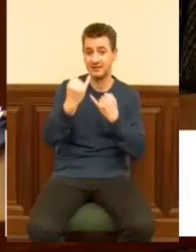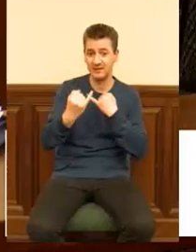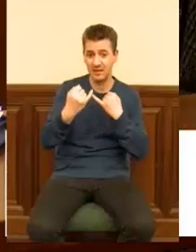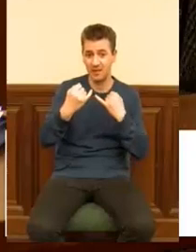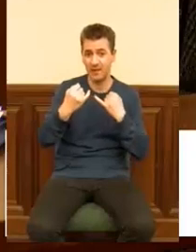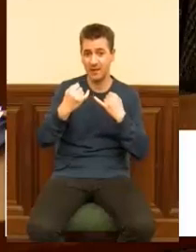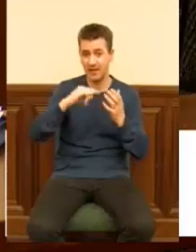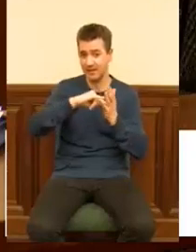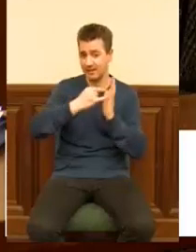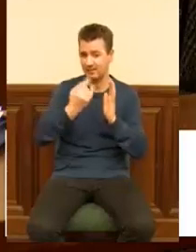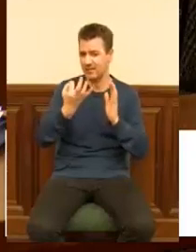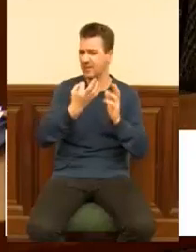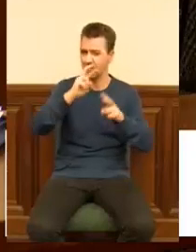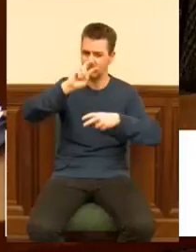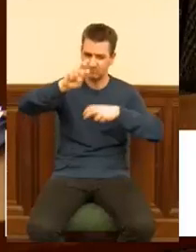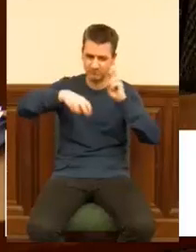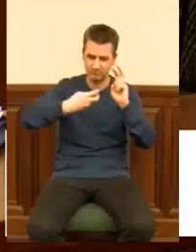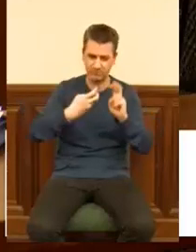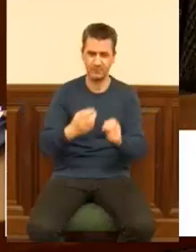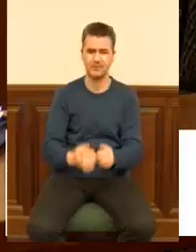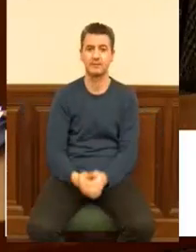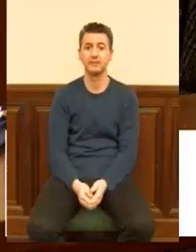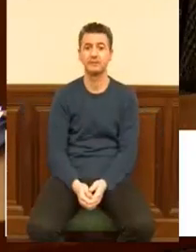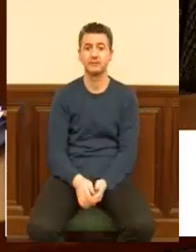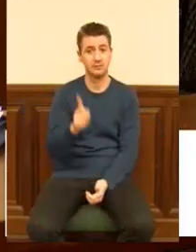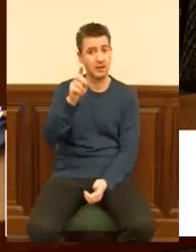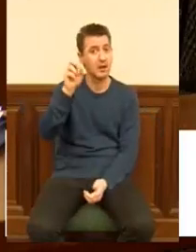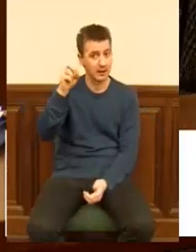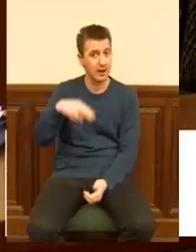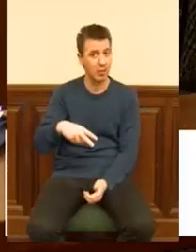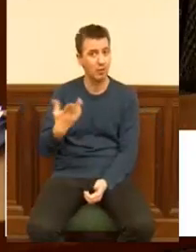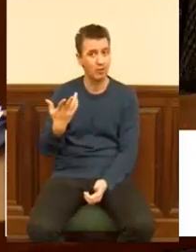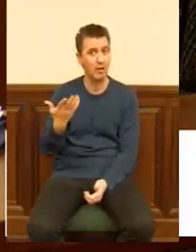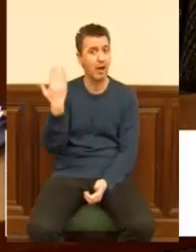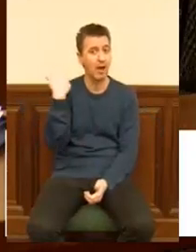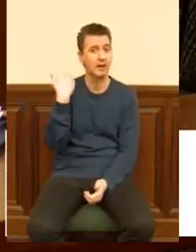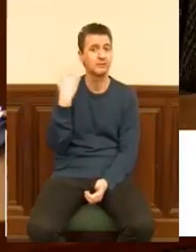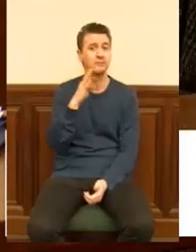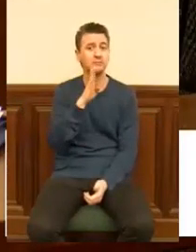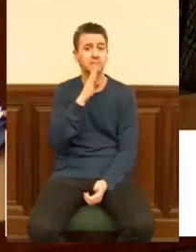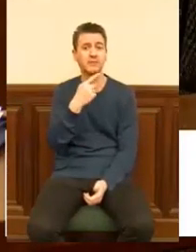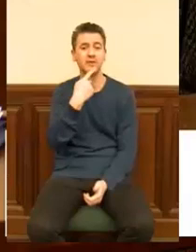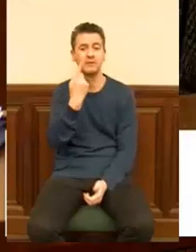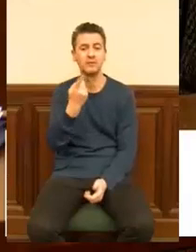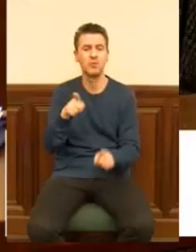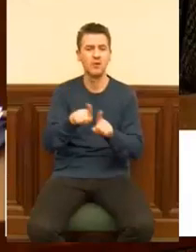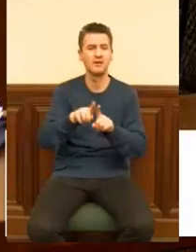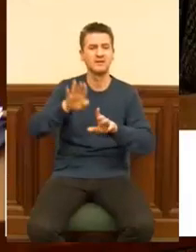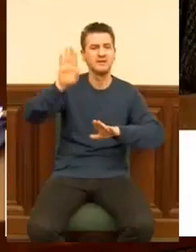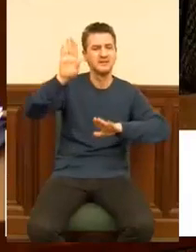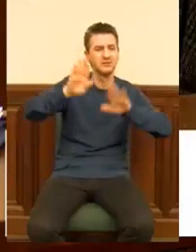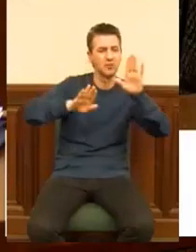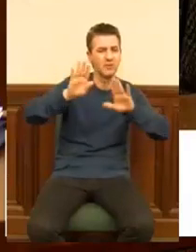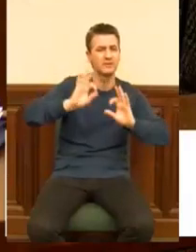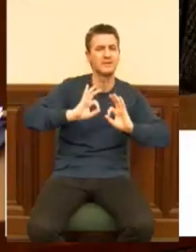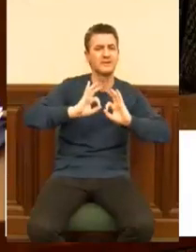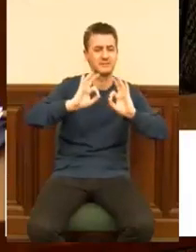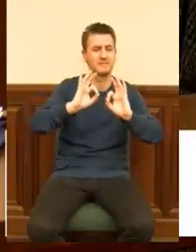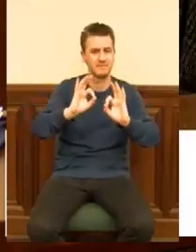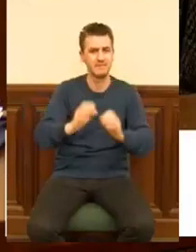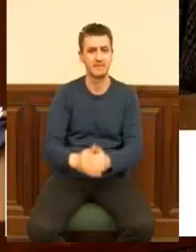toda la razón la señora Monterreal en lo que planteaba con el peculiar sistema de subasta marginal que hay en torno